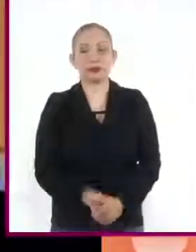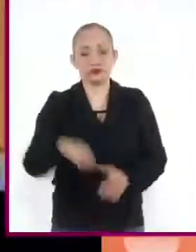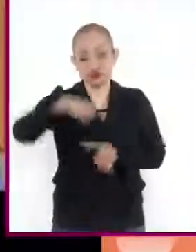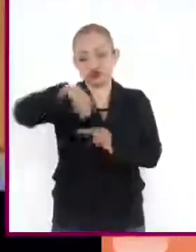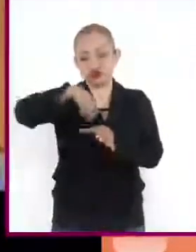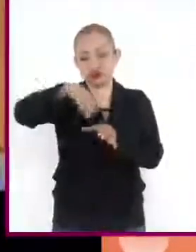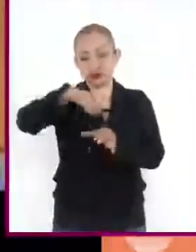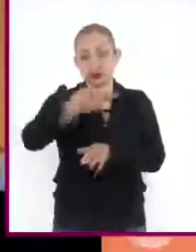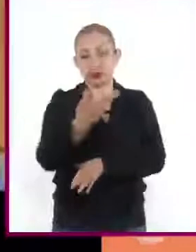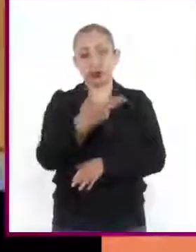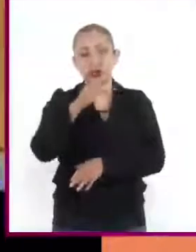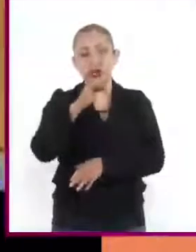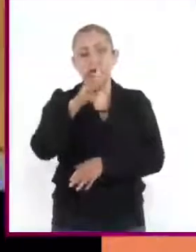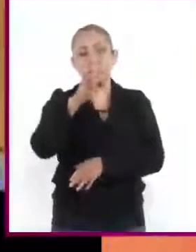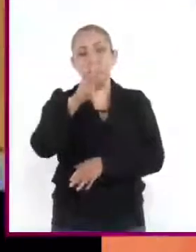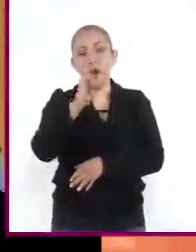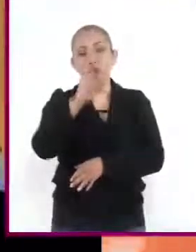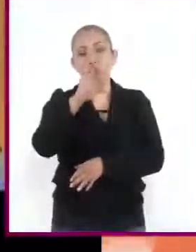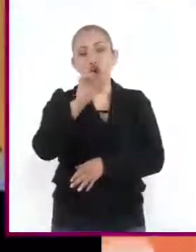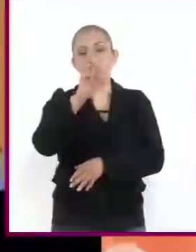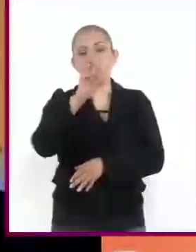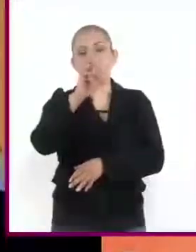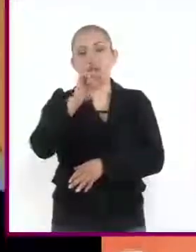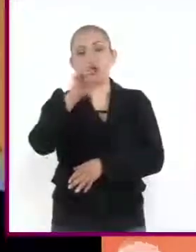disolución de hipoclorito de sodio